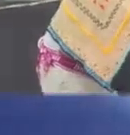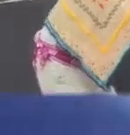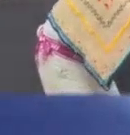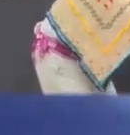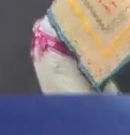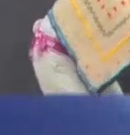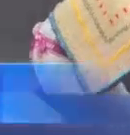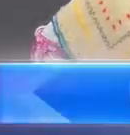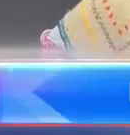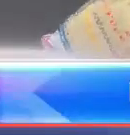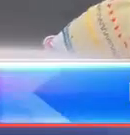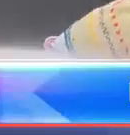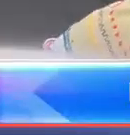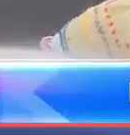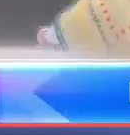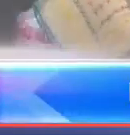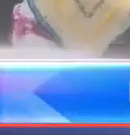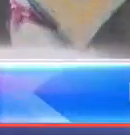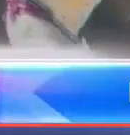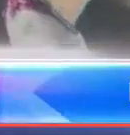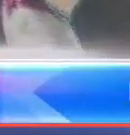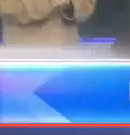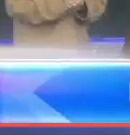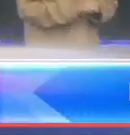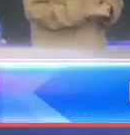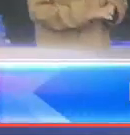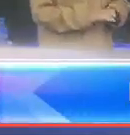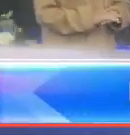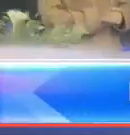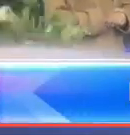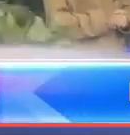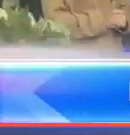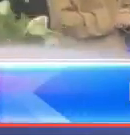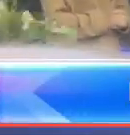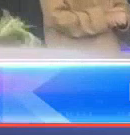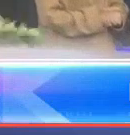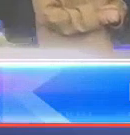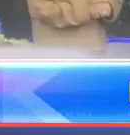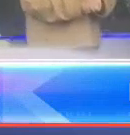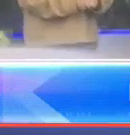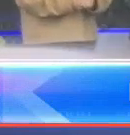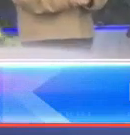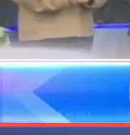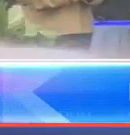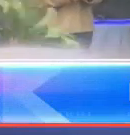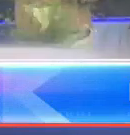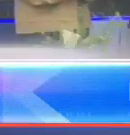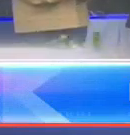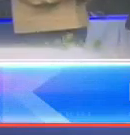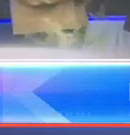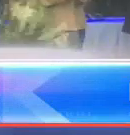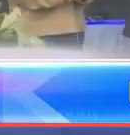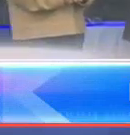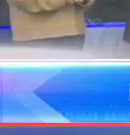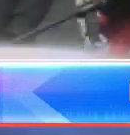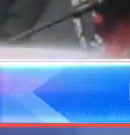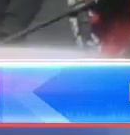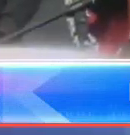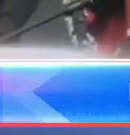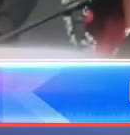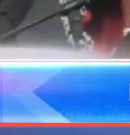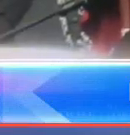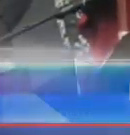presidente Guillermo Lasso recibió el bastón de mando por parte de la comunidad indígena en Tungurahua. Allí anunció créditos para el